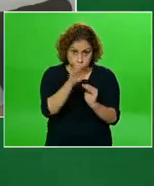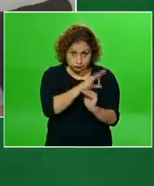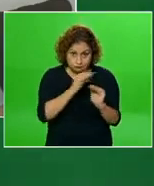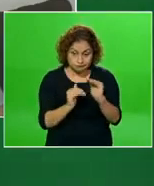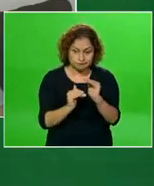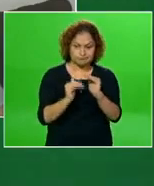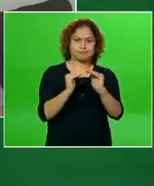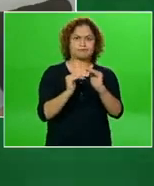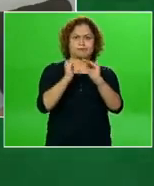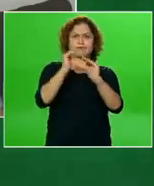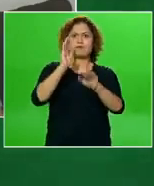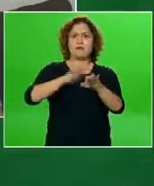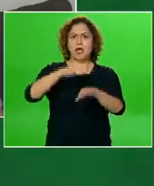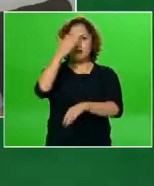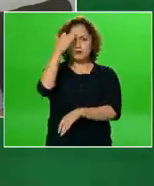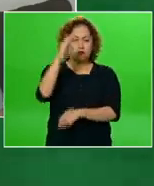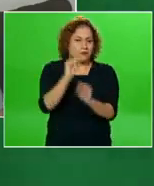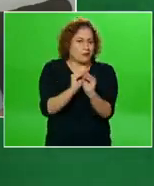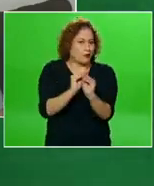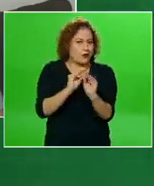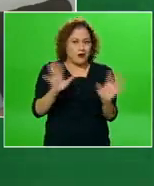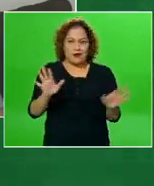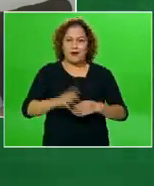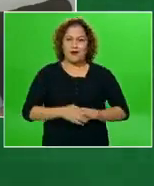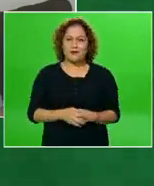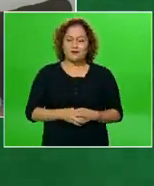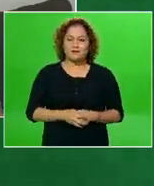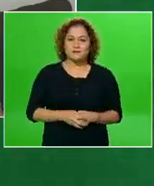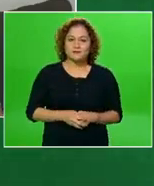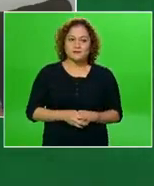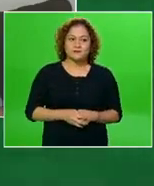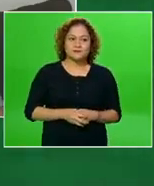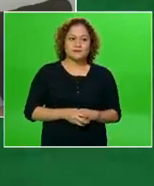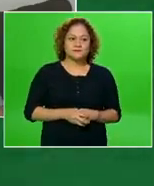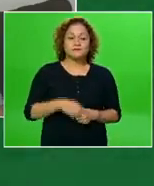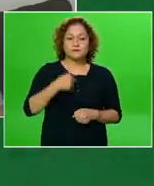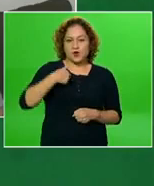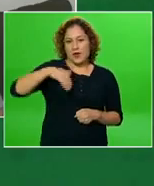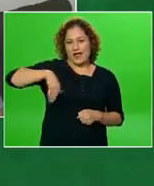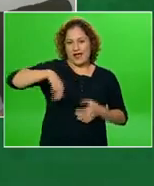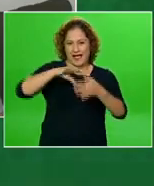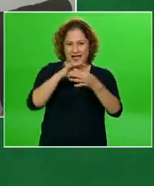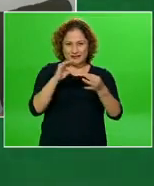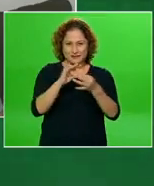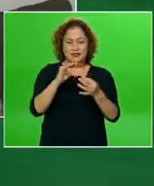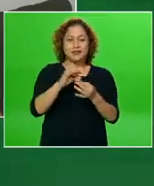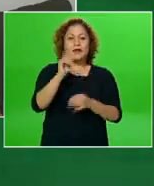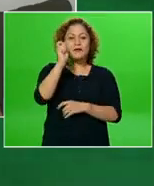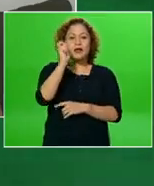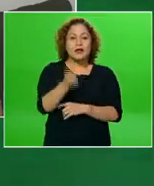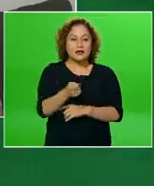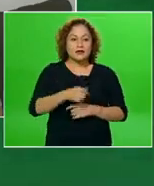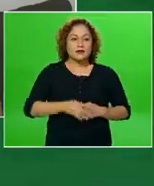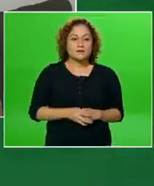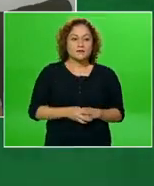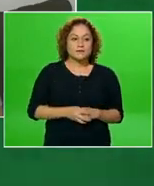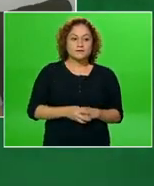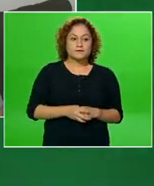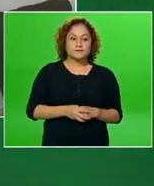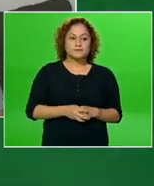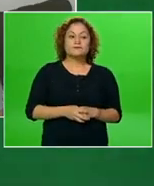supuesto y especialmente como decía anteriormente vamos a movernos grupos musculares